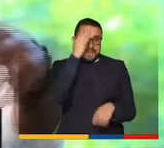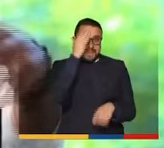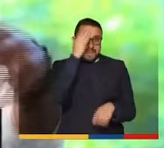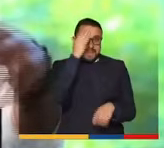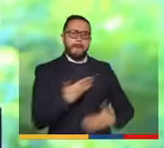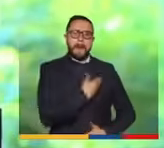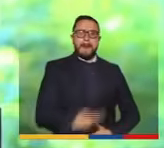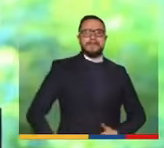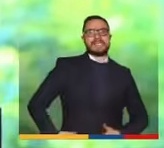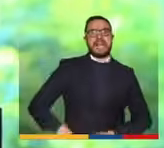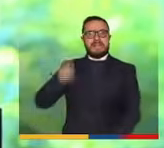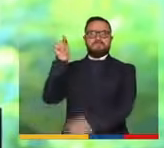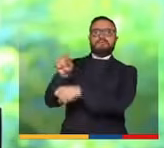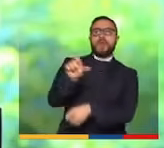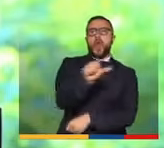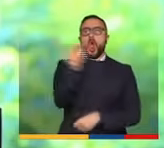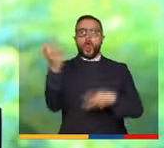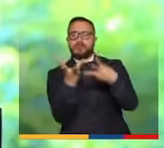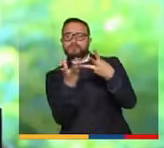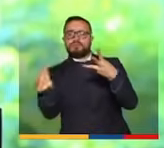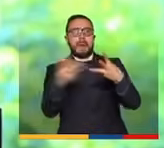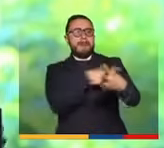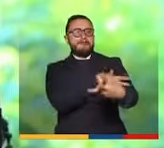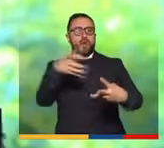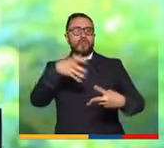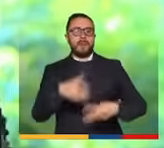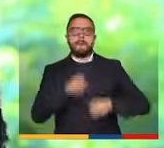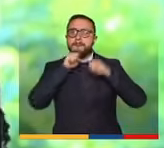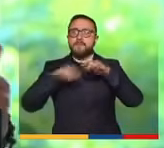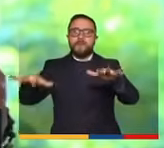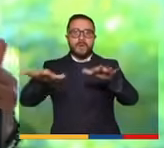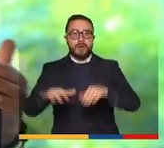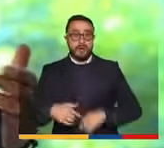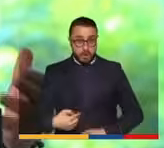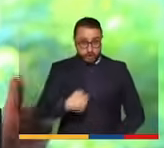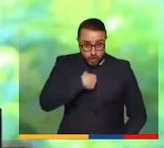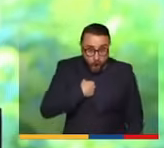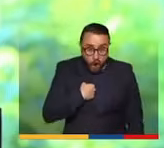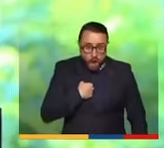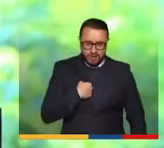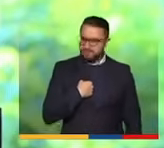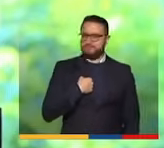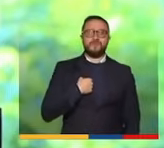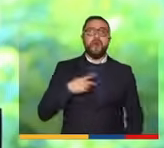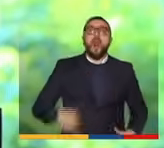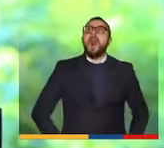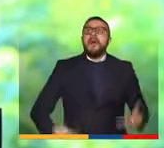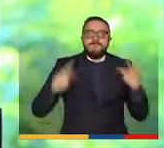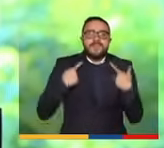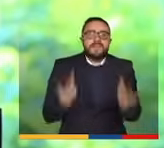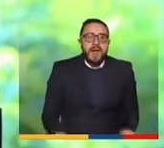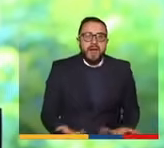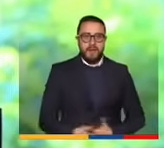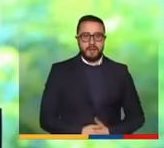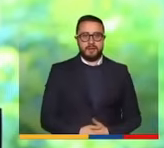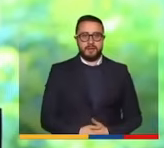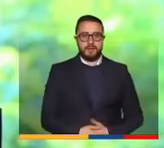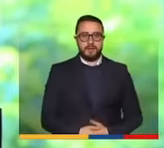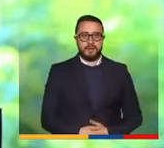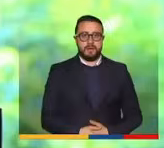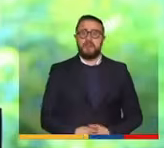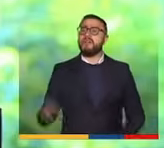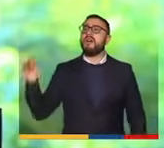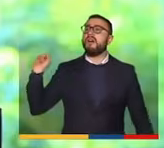ramas del poder público? No soy yo, es la vida. No puede ser que pasen